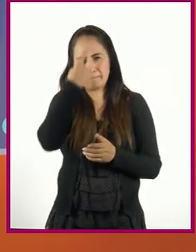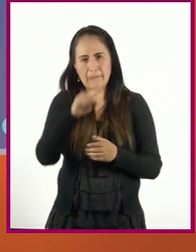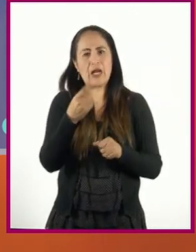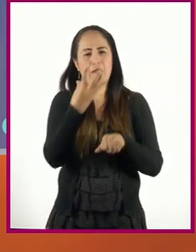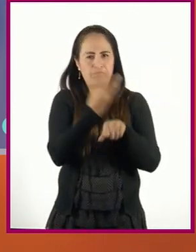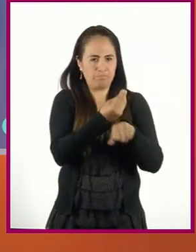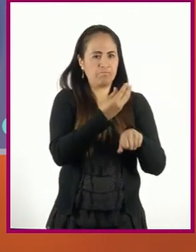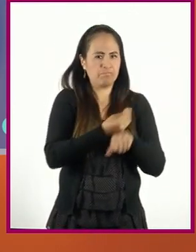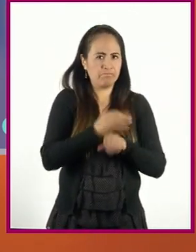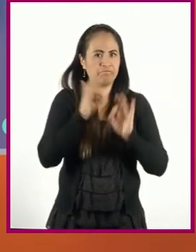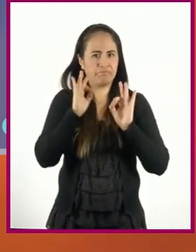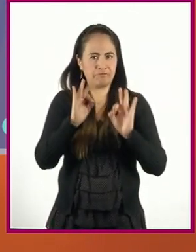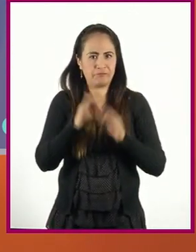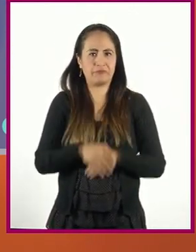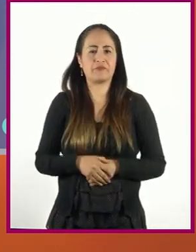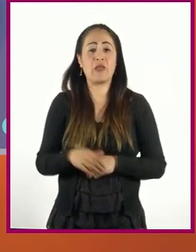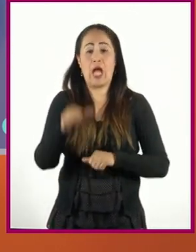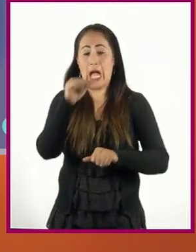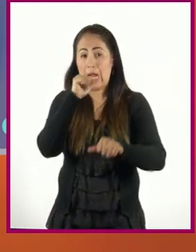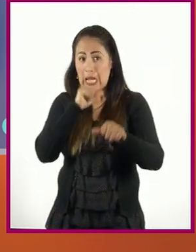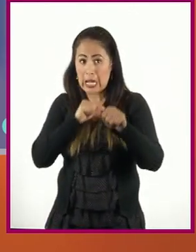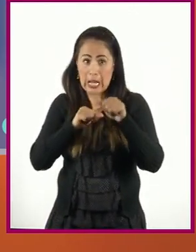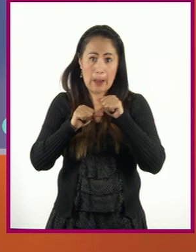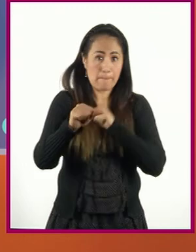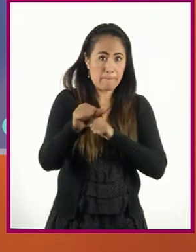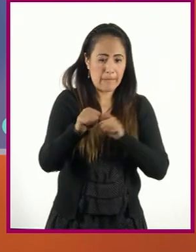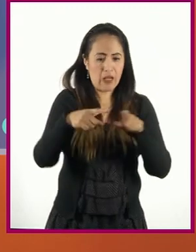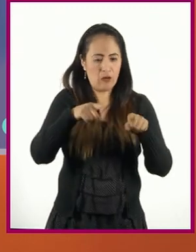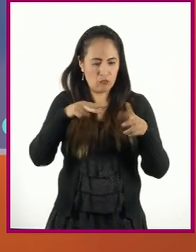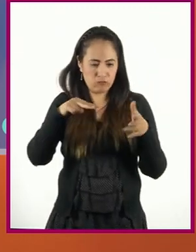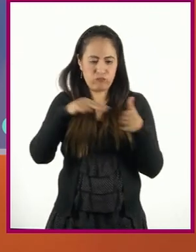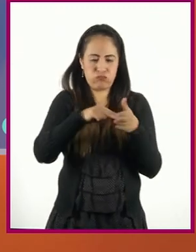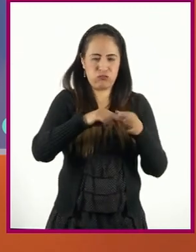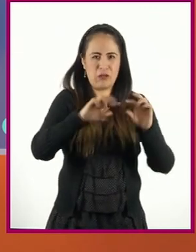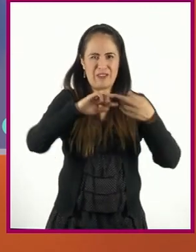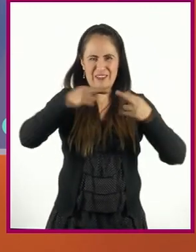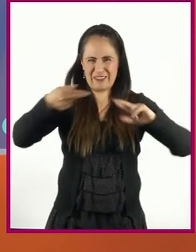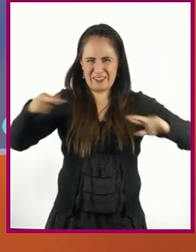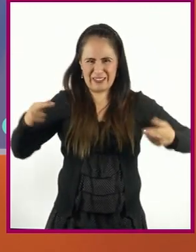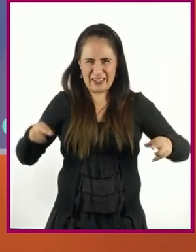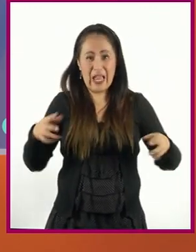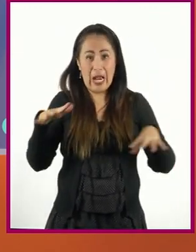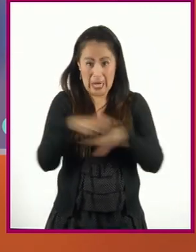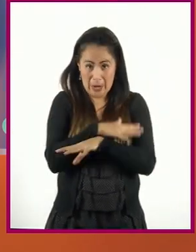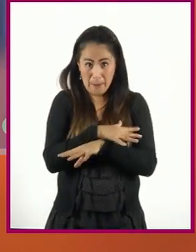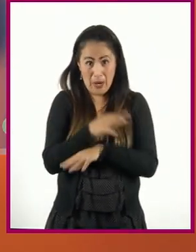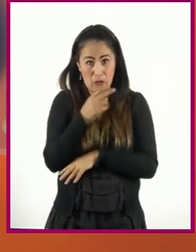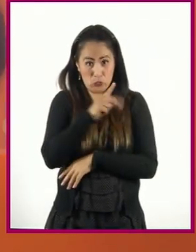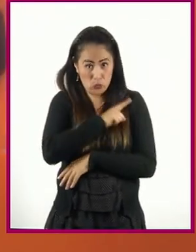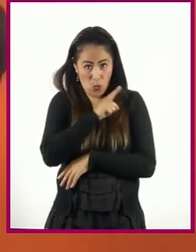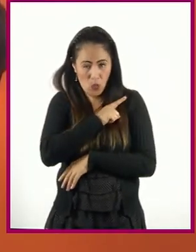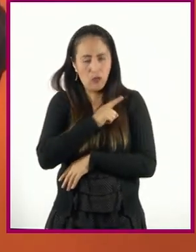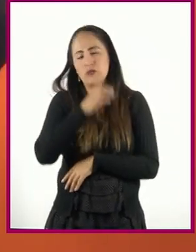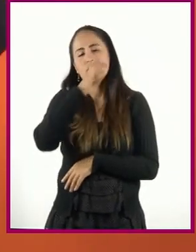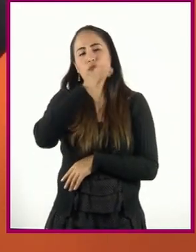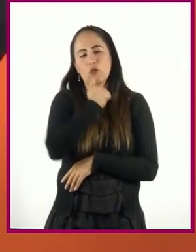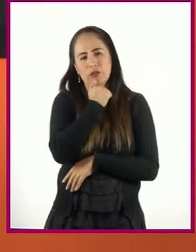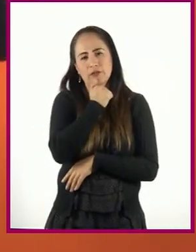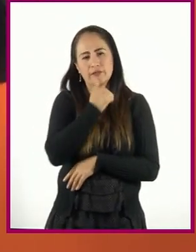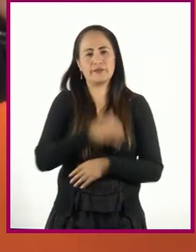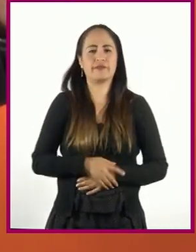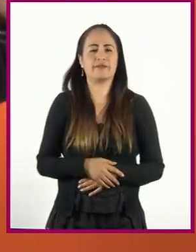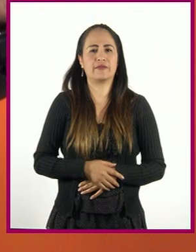y nunca reemplazar el cable de alimentación que viene de fábrica. Como sabemos,